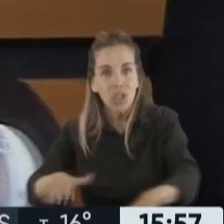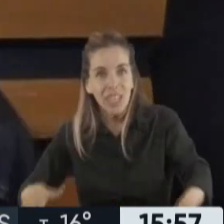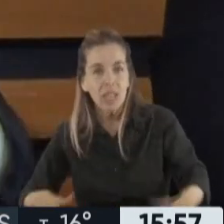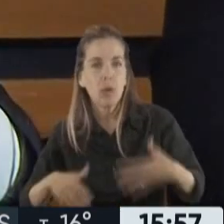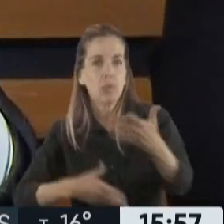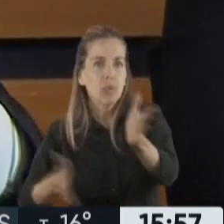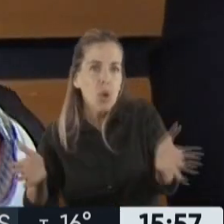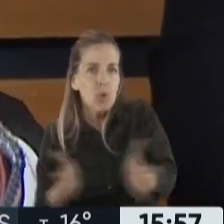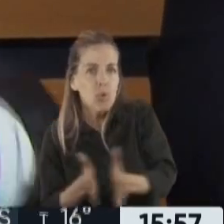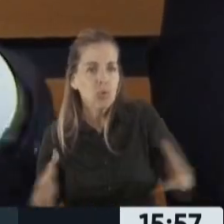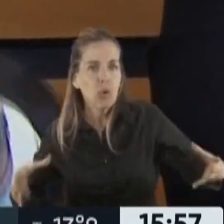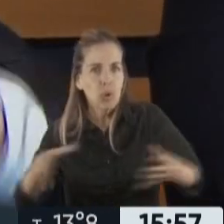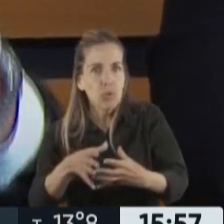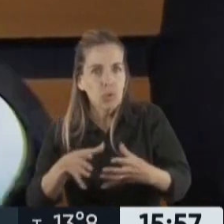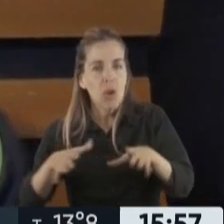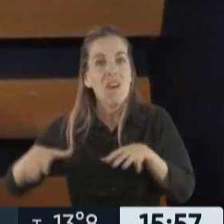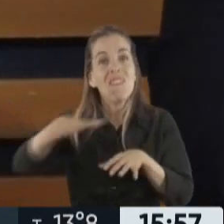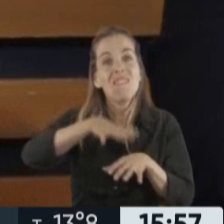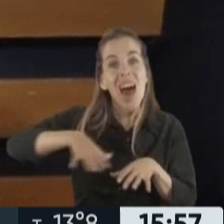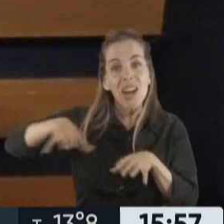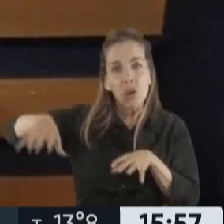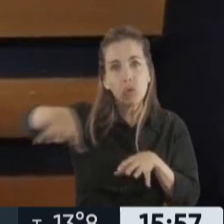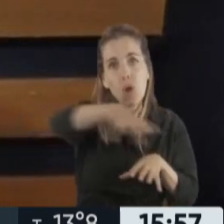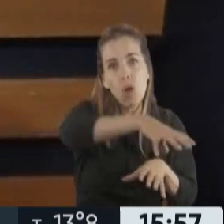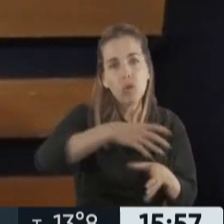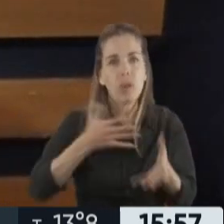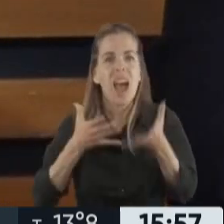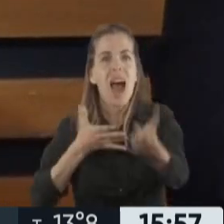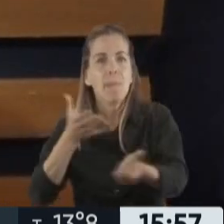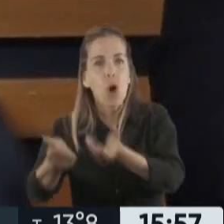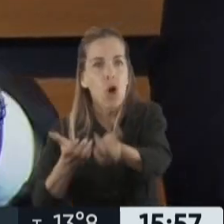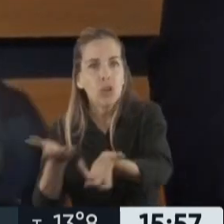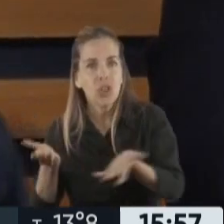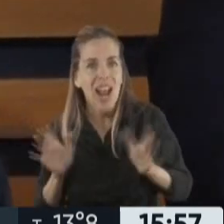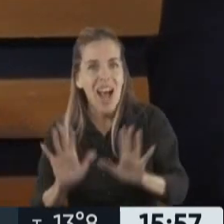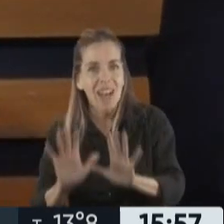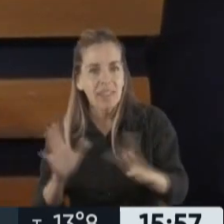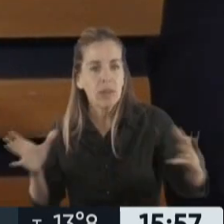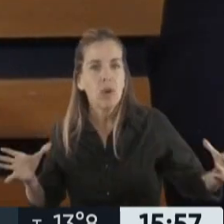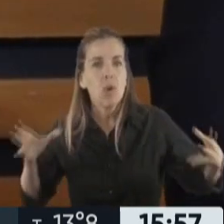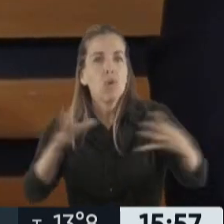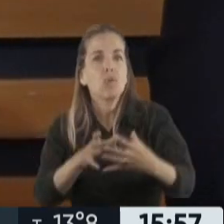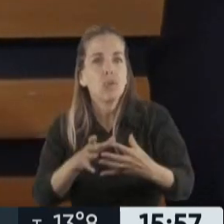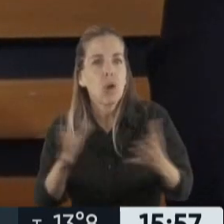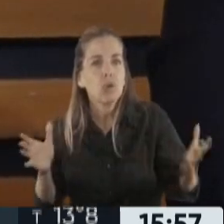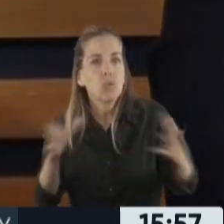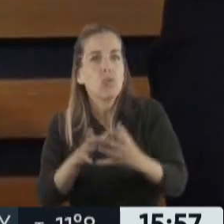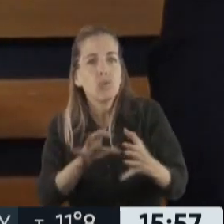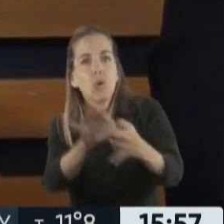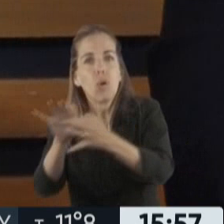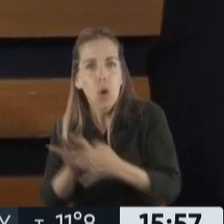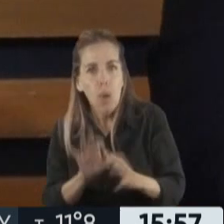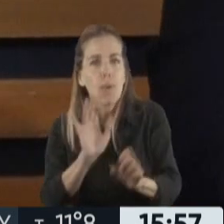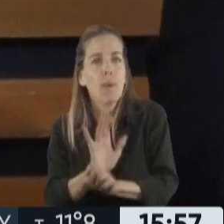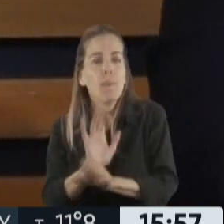mueven para ayudarse entre sí y entre todos vamos construyendo